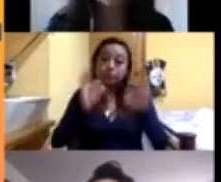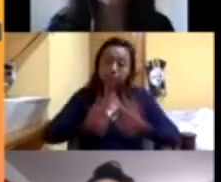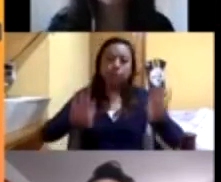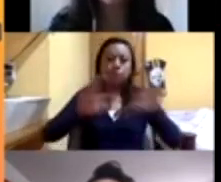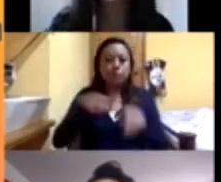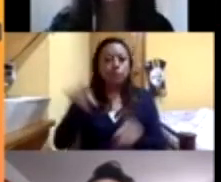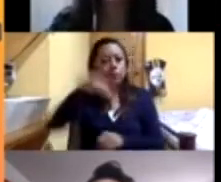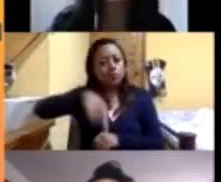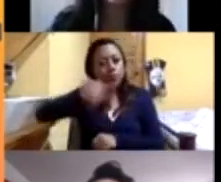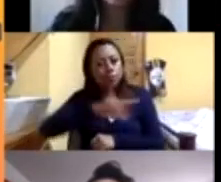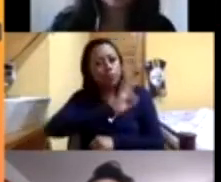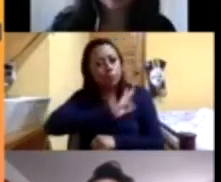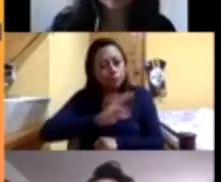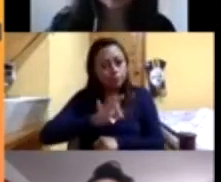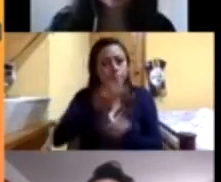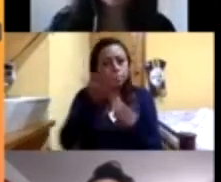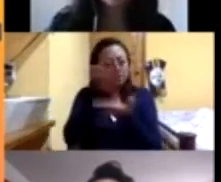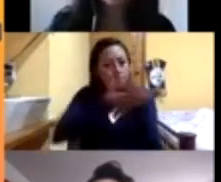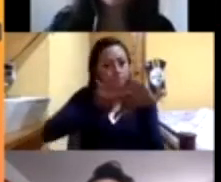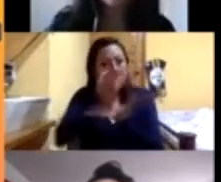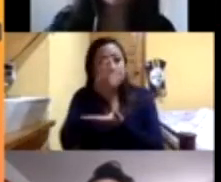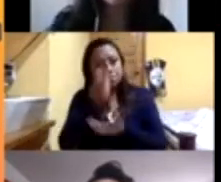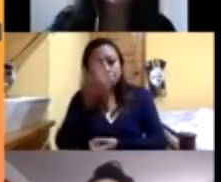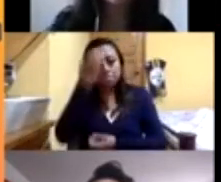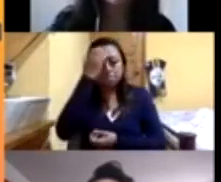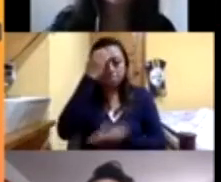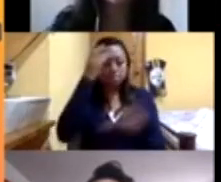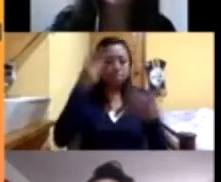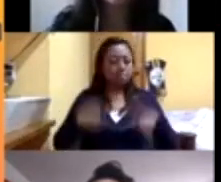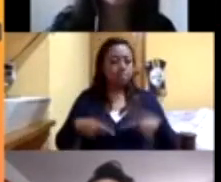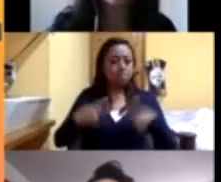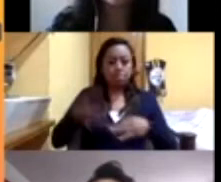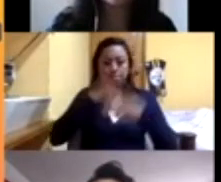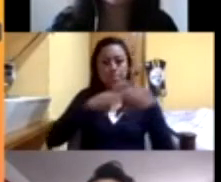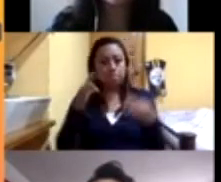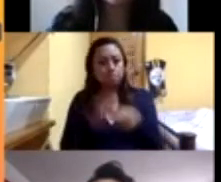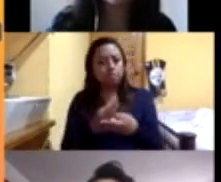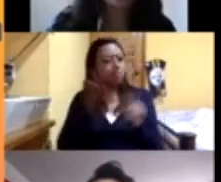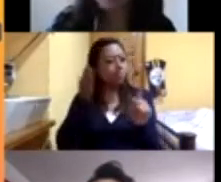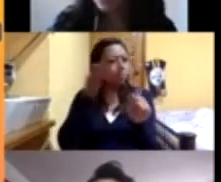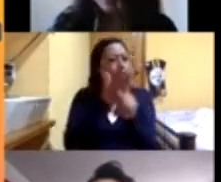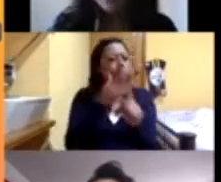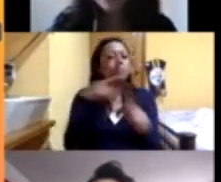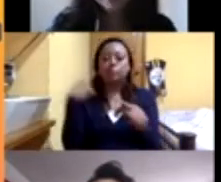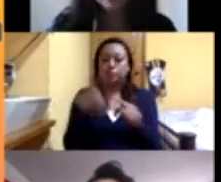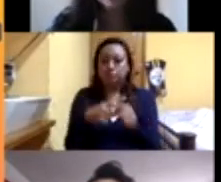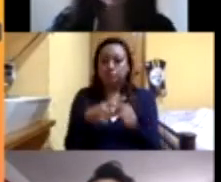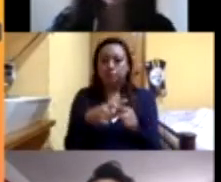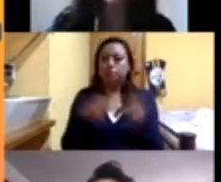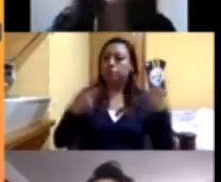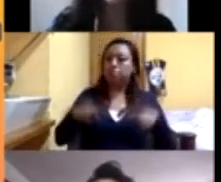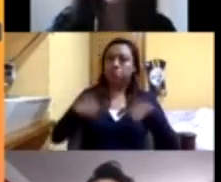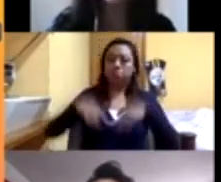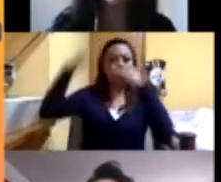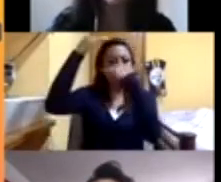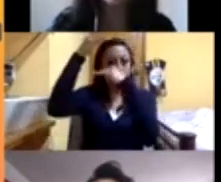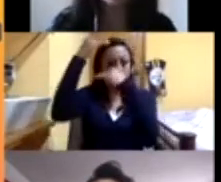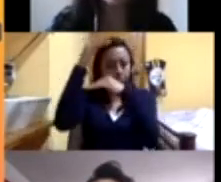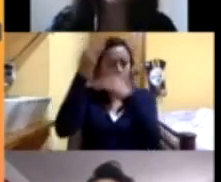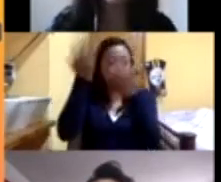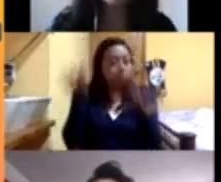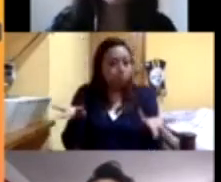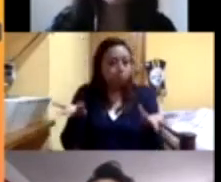este conocimiento con las personas, específicamente con los adultos, y hacerles ver que no es nada del otro mundo, no